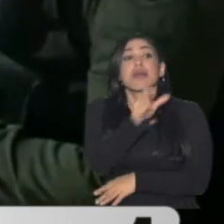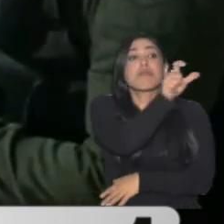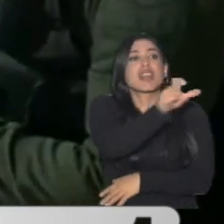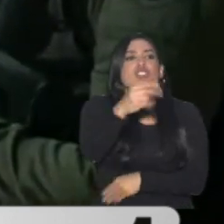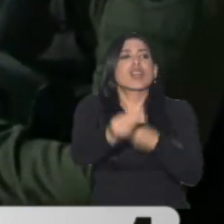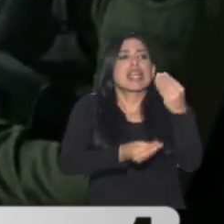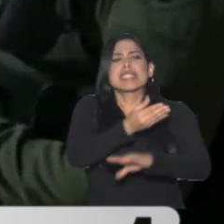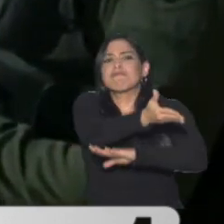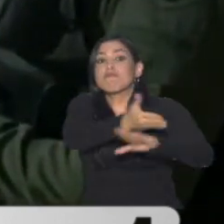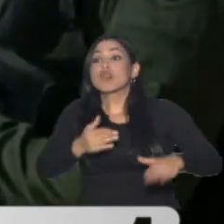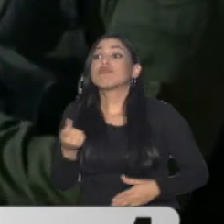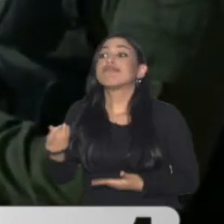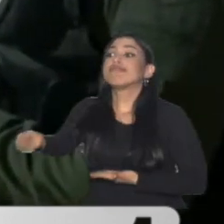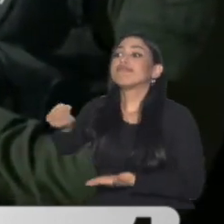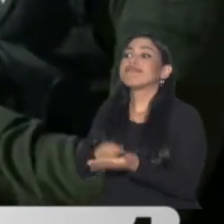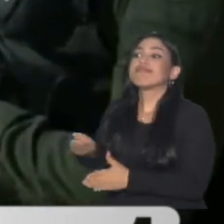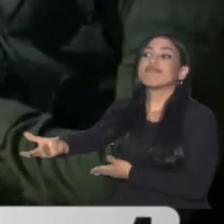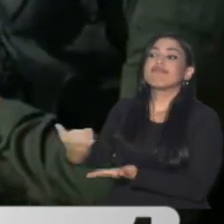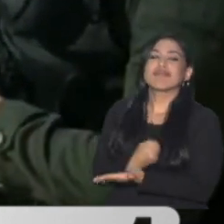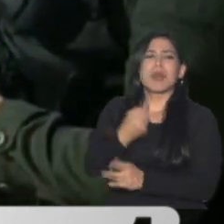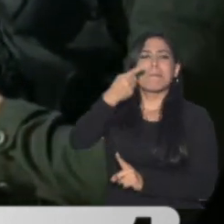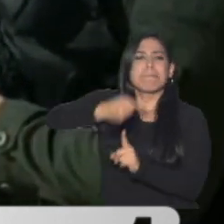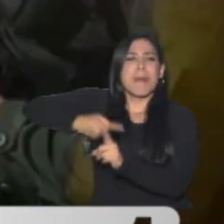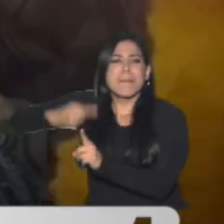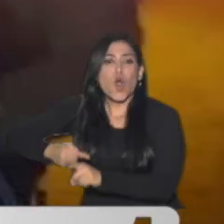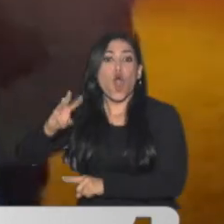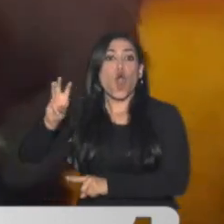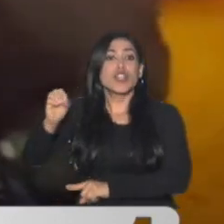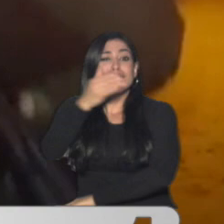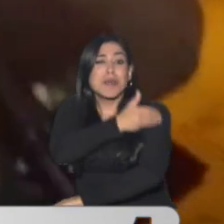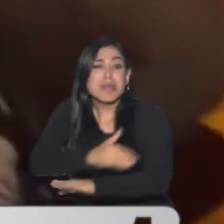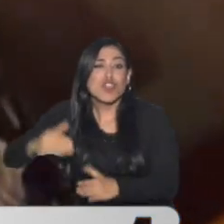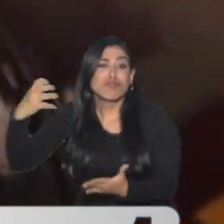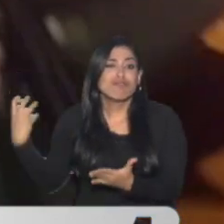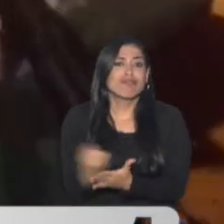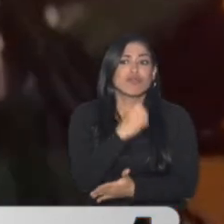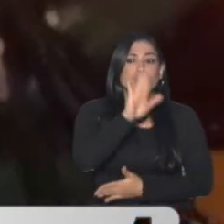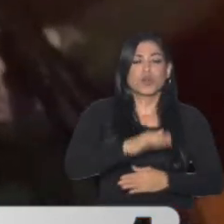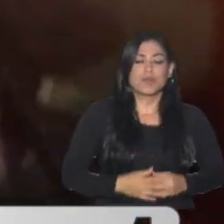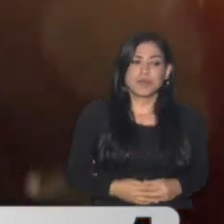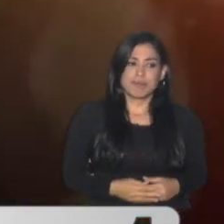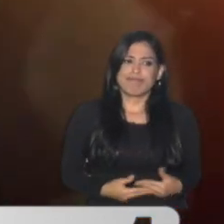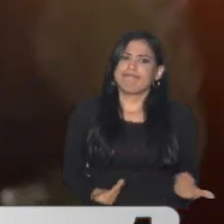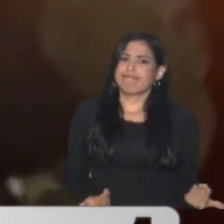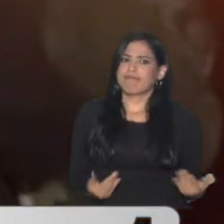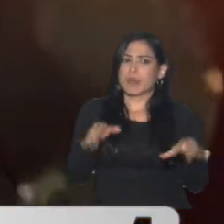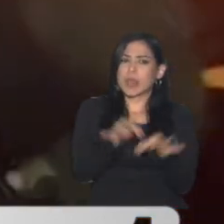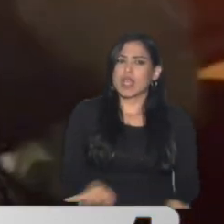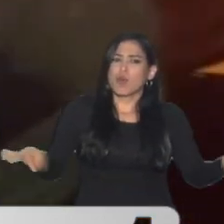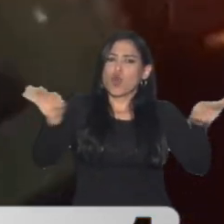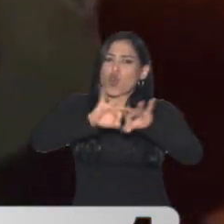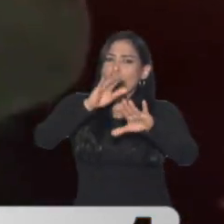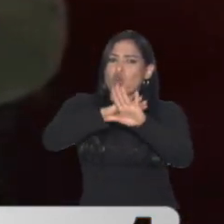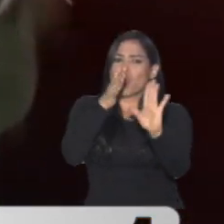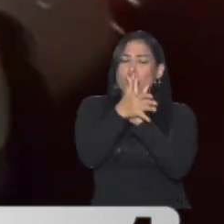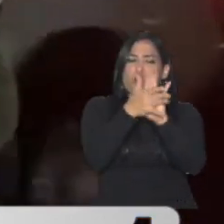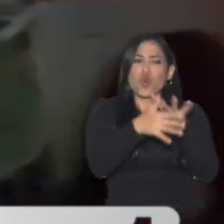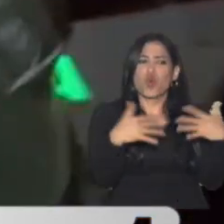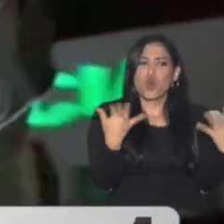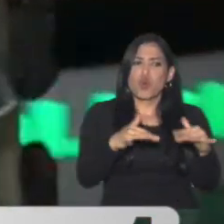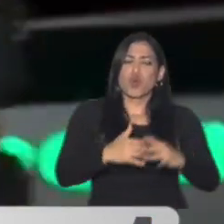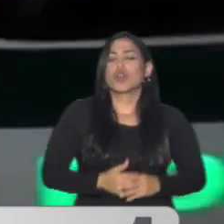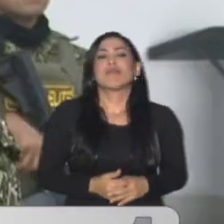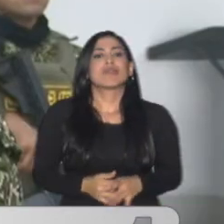hacían las exigencias económicas recaudando mensualmente hasta 80 millones de pesos importante resaltar la